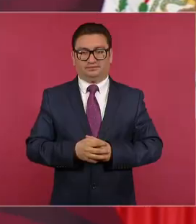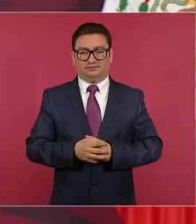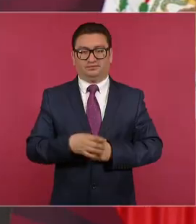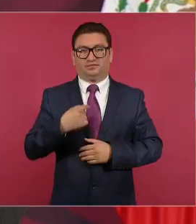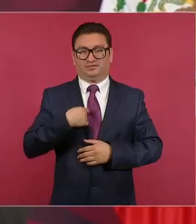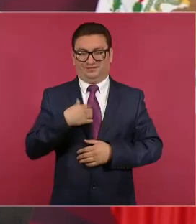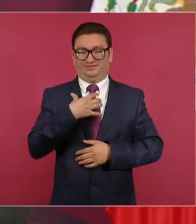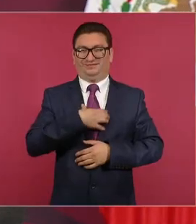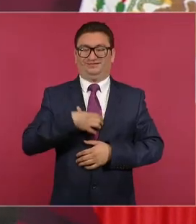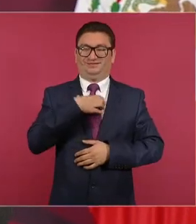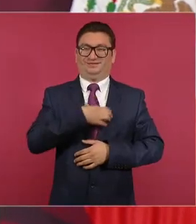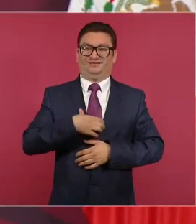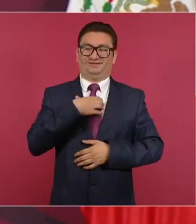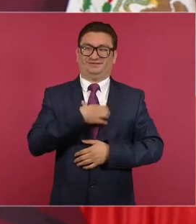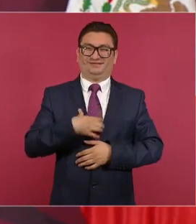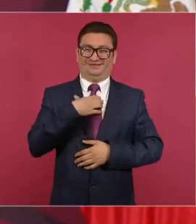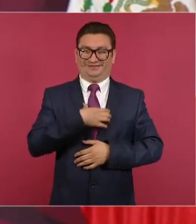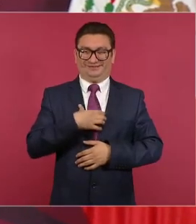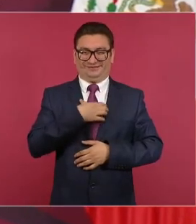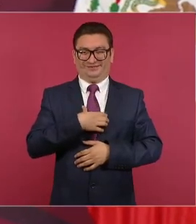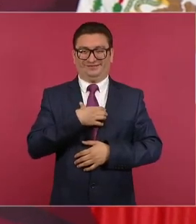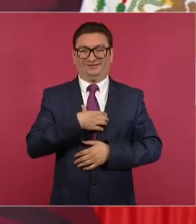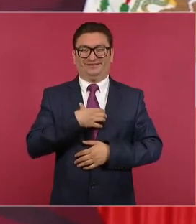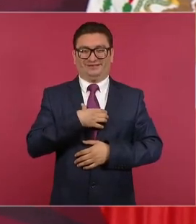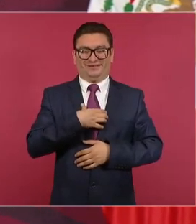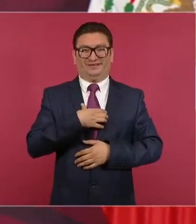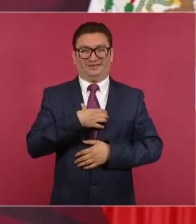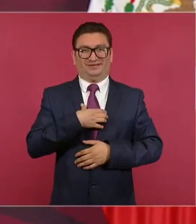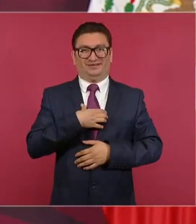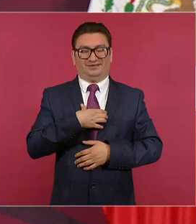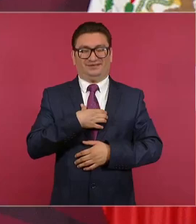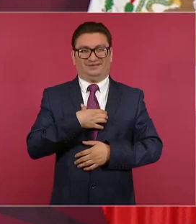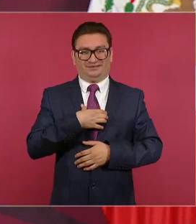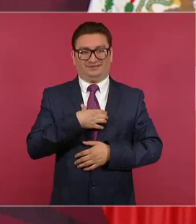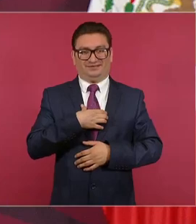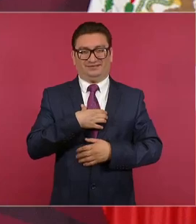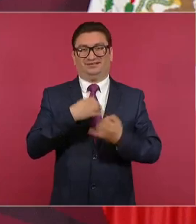estoy muy contento, y además